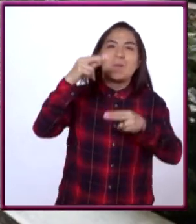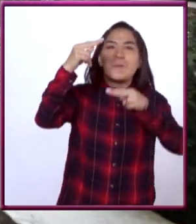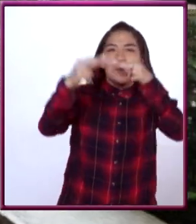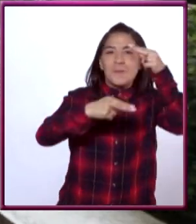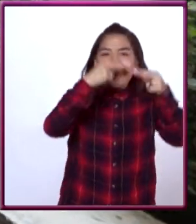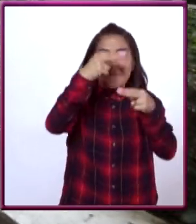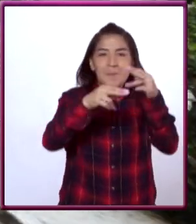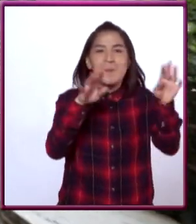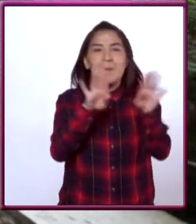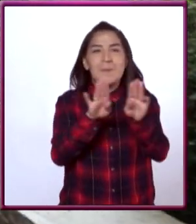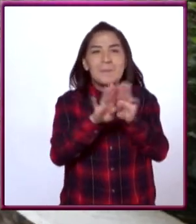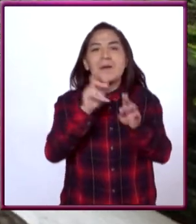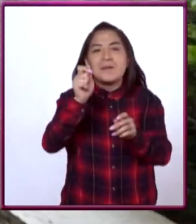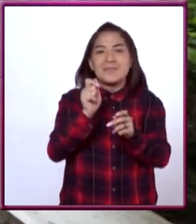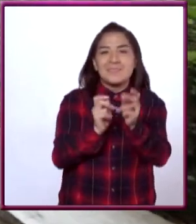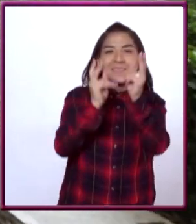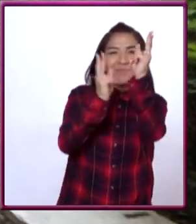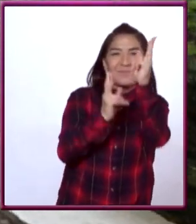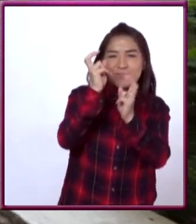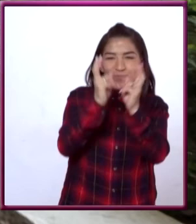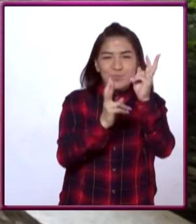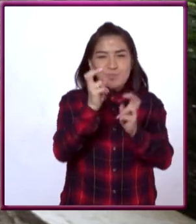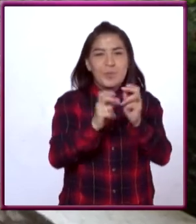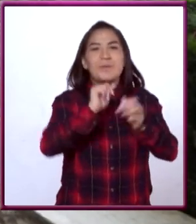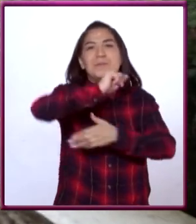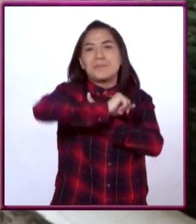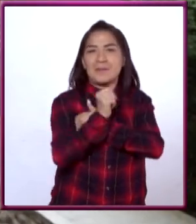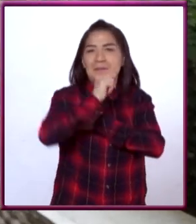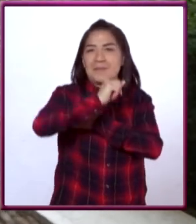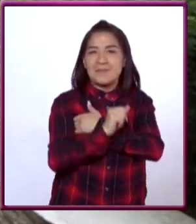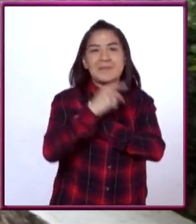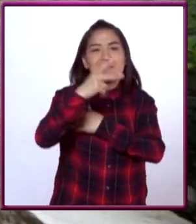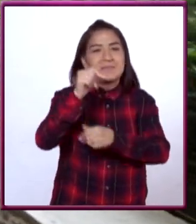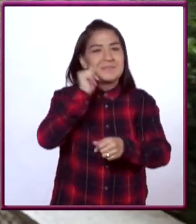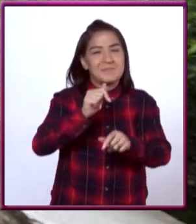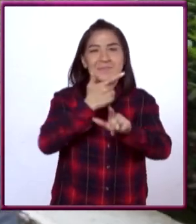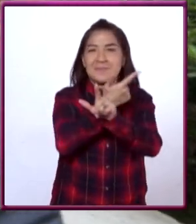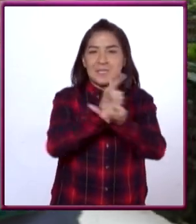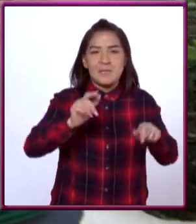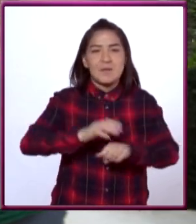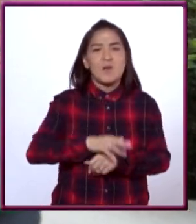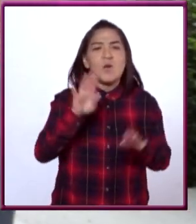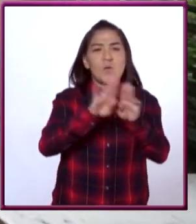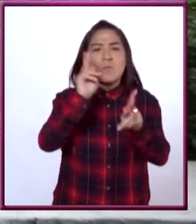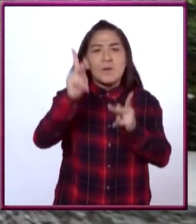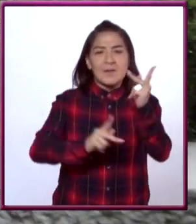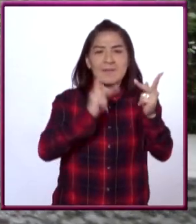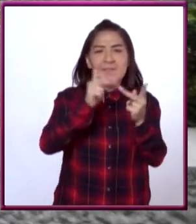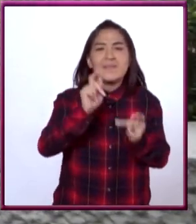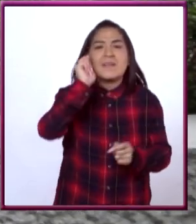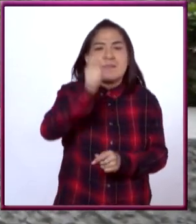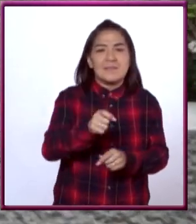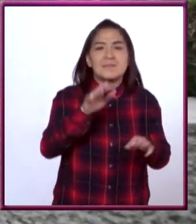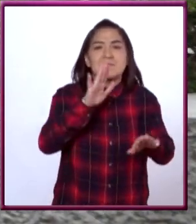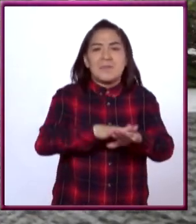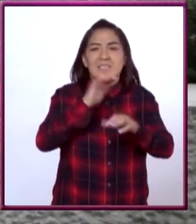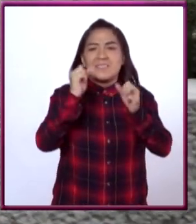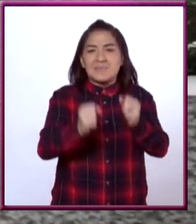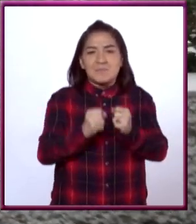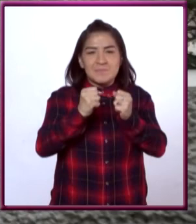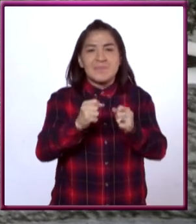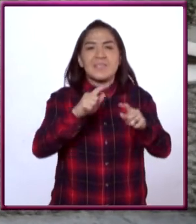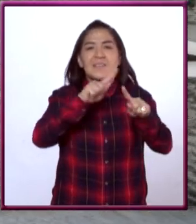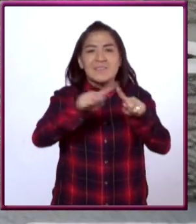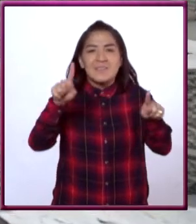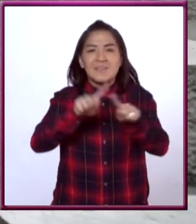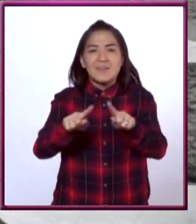Así se puede trabajar vía remota y las actualizaciones están siempre disponibles. El tema de la precisión es otra cosa que me impacta.